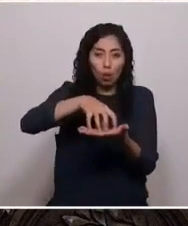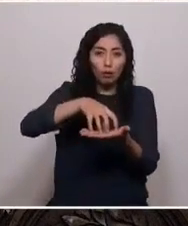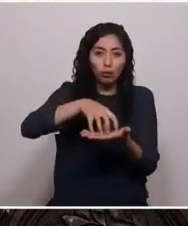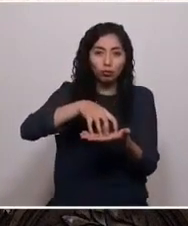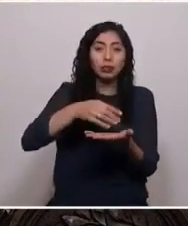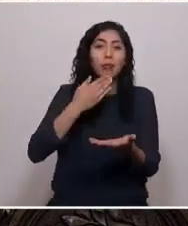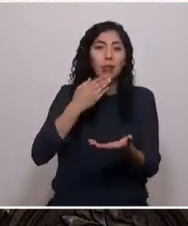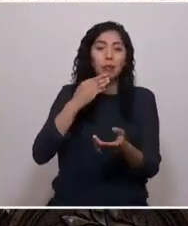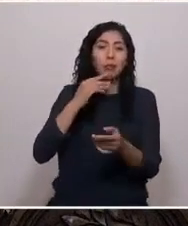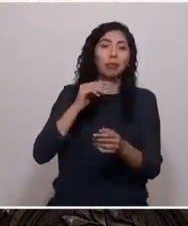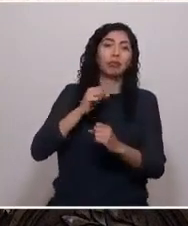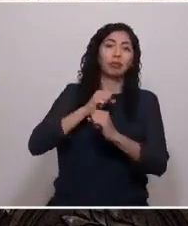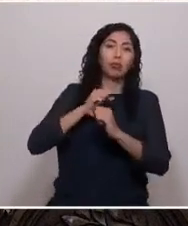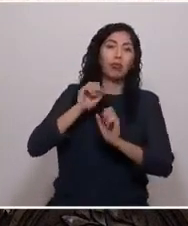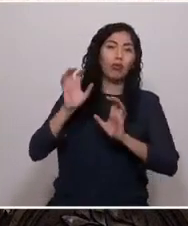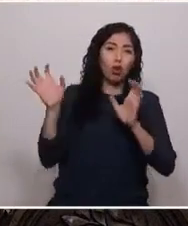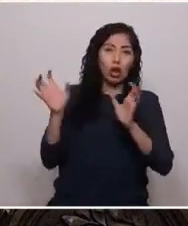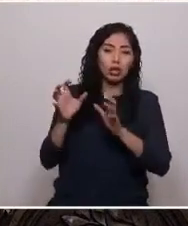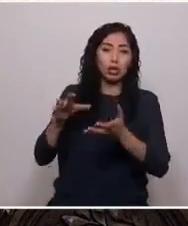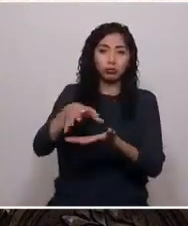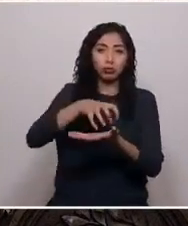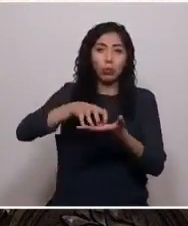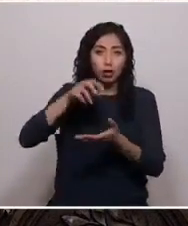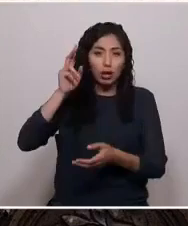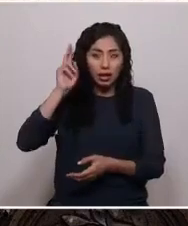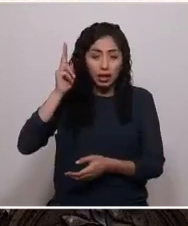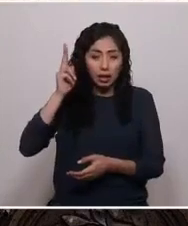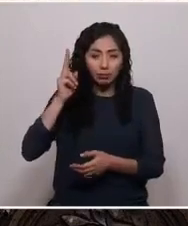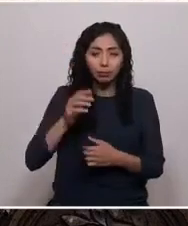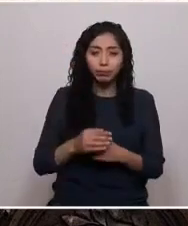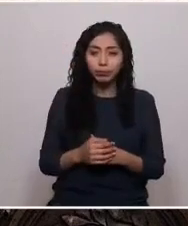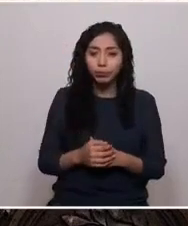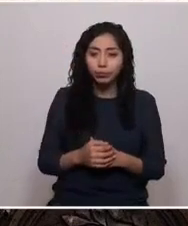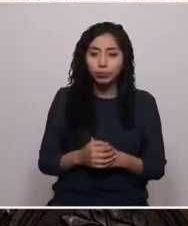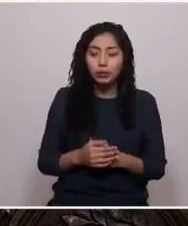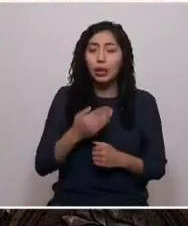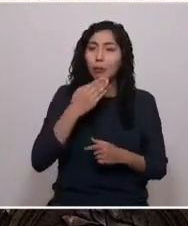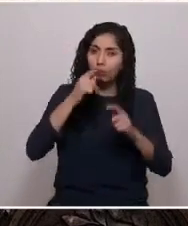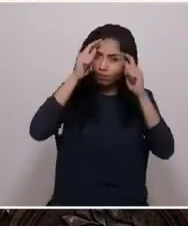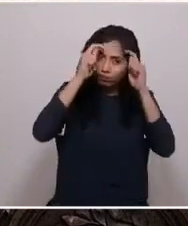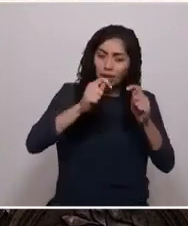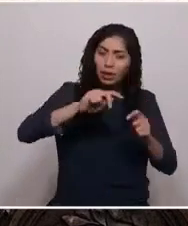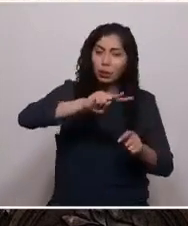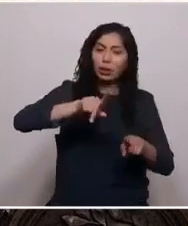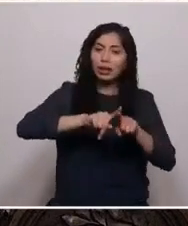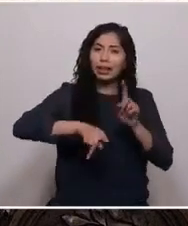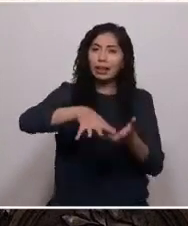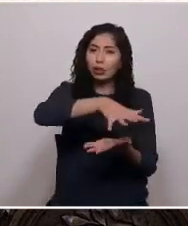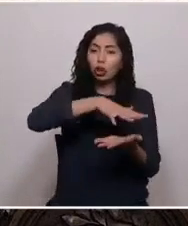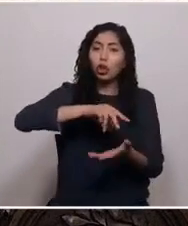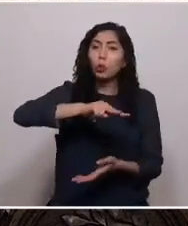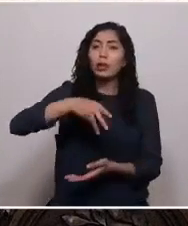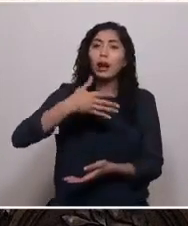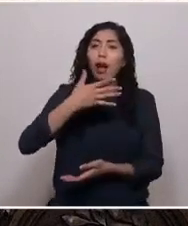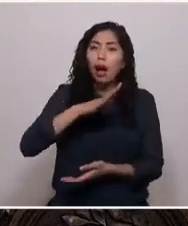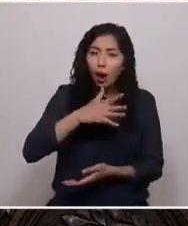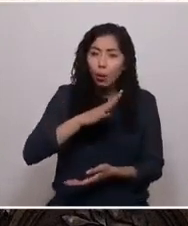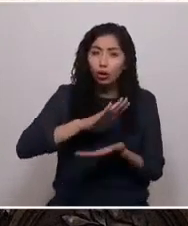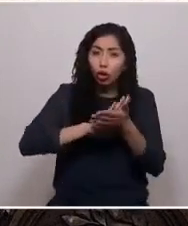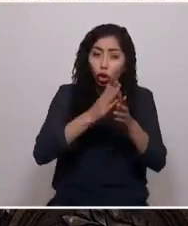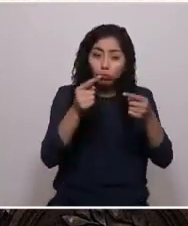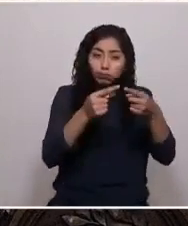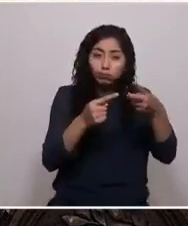indígenas. Palama, la restitución de nuestra licana y el reconocimiento de nuestro territorio, nuestra agua, los elementos que forman parte